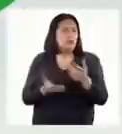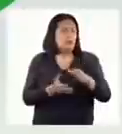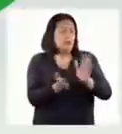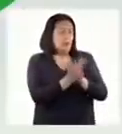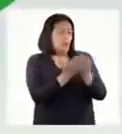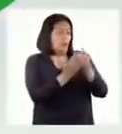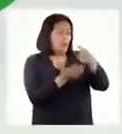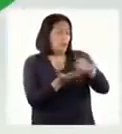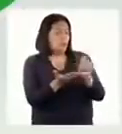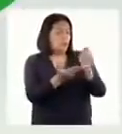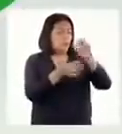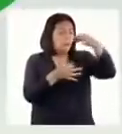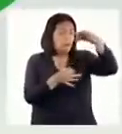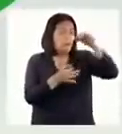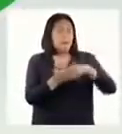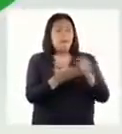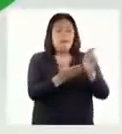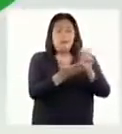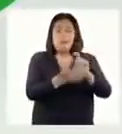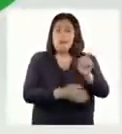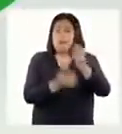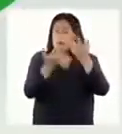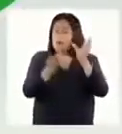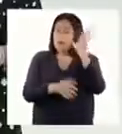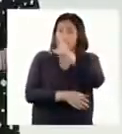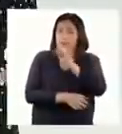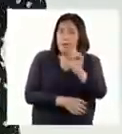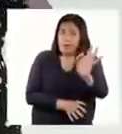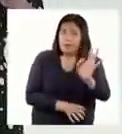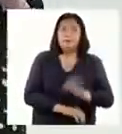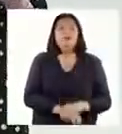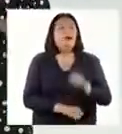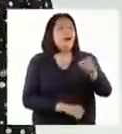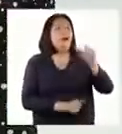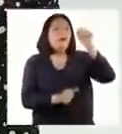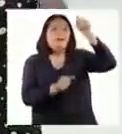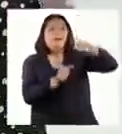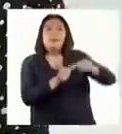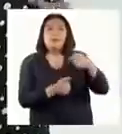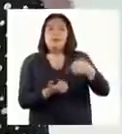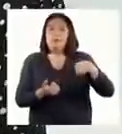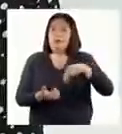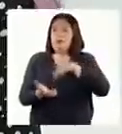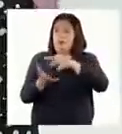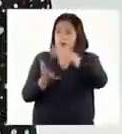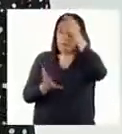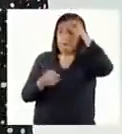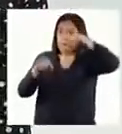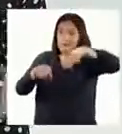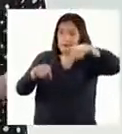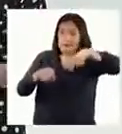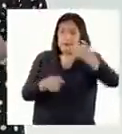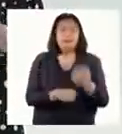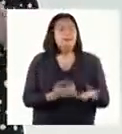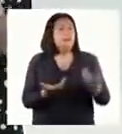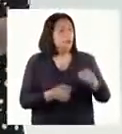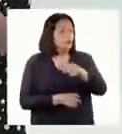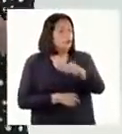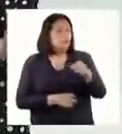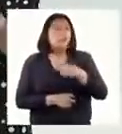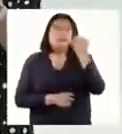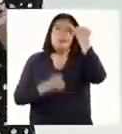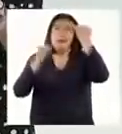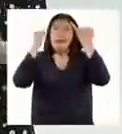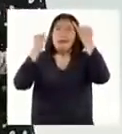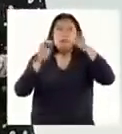hojas de papel, un lápiz para que tomen nota y no se pierdan de nada. Recuerden que todo lo que aprenderemos en estas actividades les servirá para